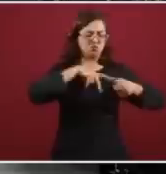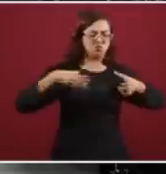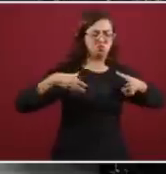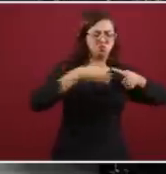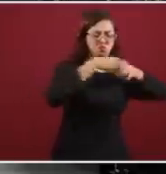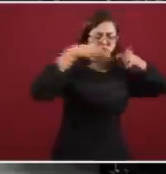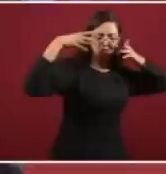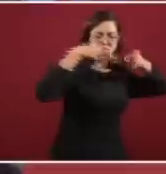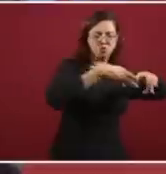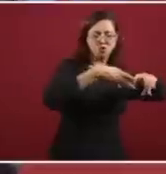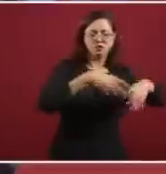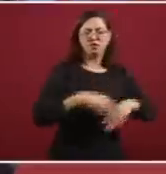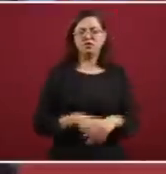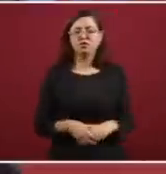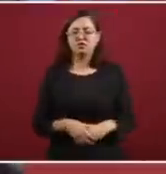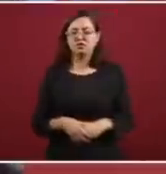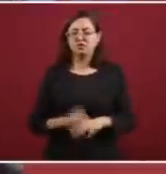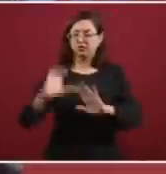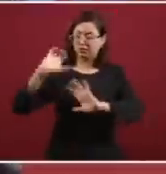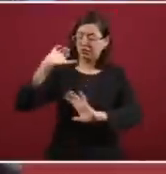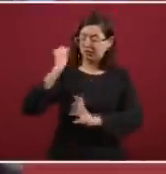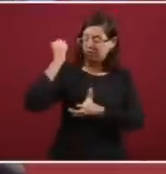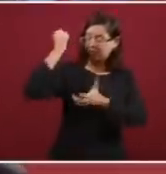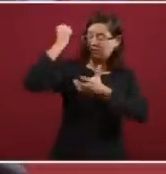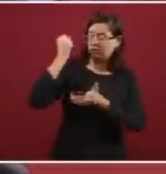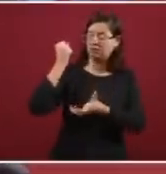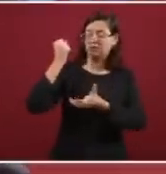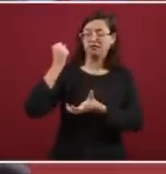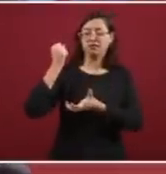que se siga utilizando el presupuesto